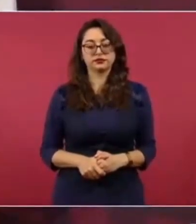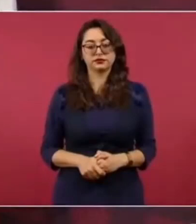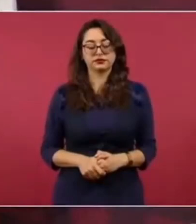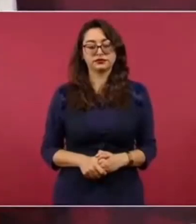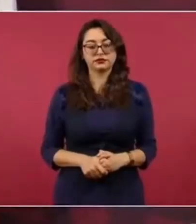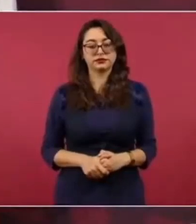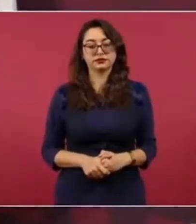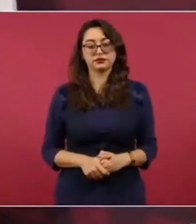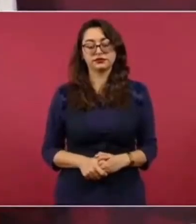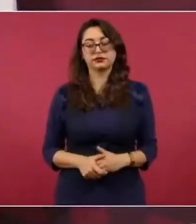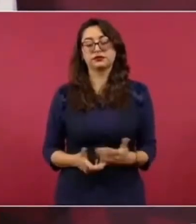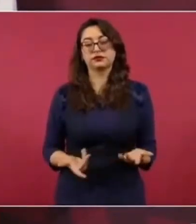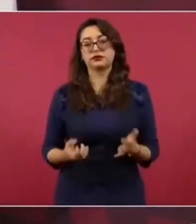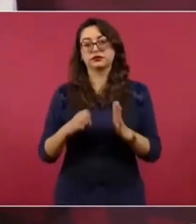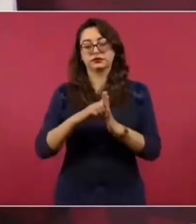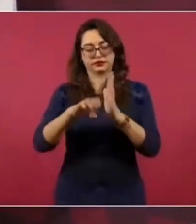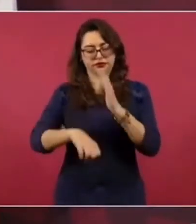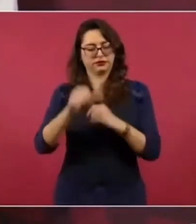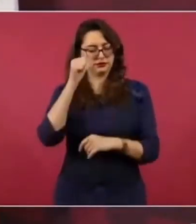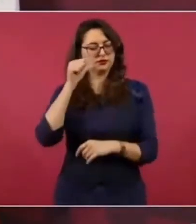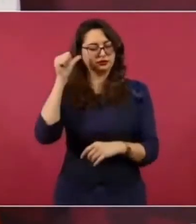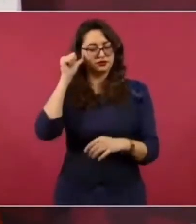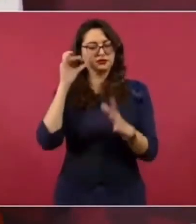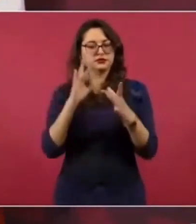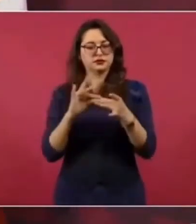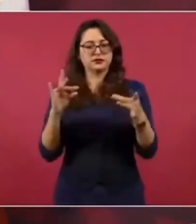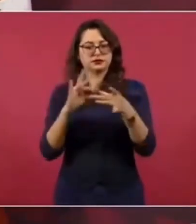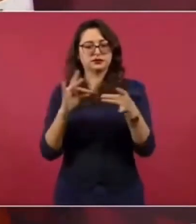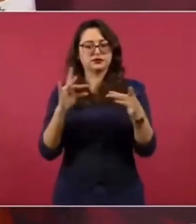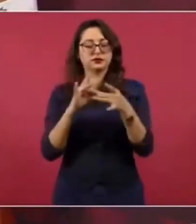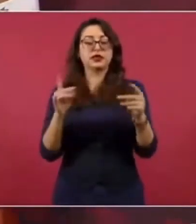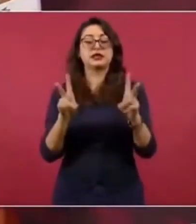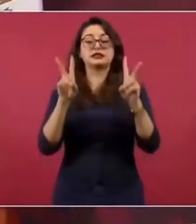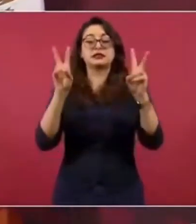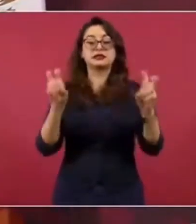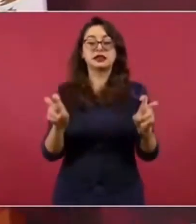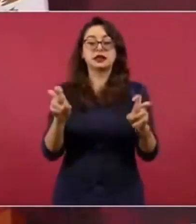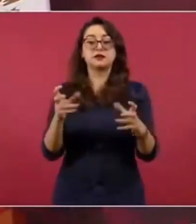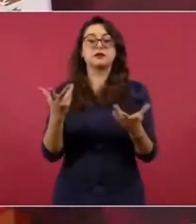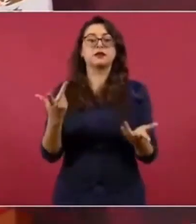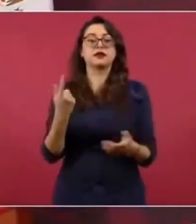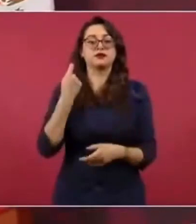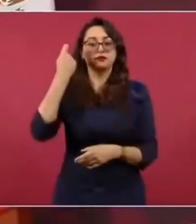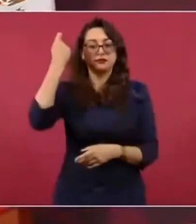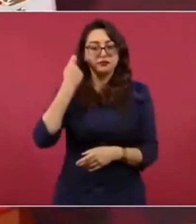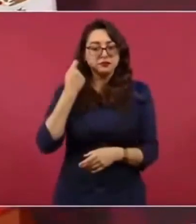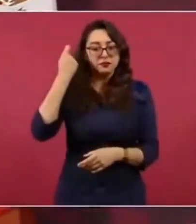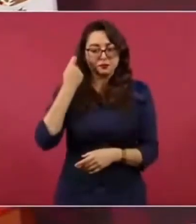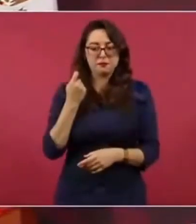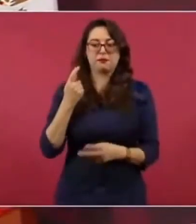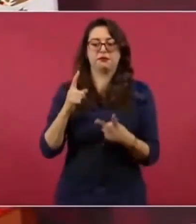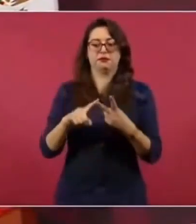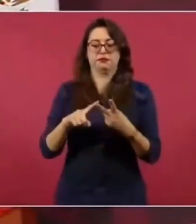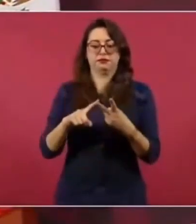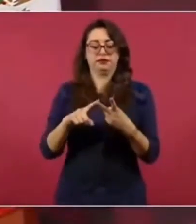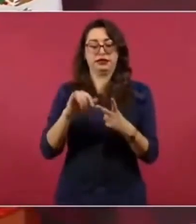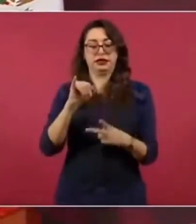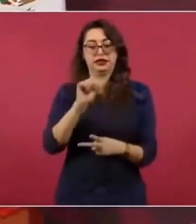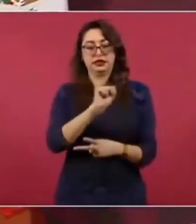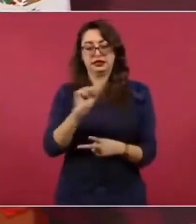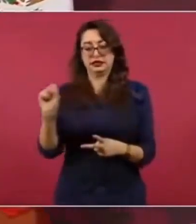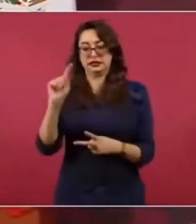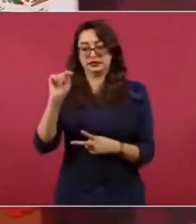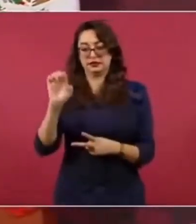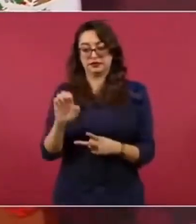como el caso de las pensiones, lo de el servicio médico en el ISSSTE. Y